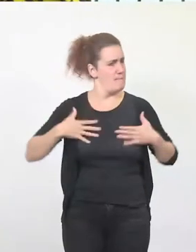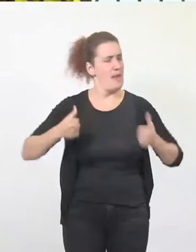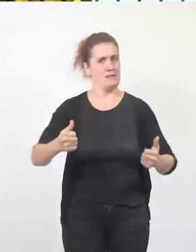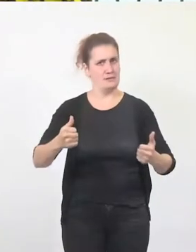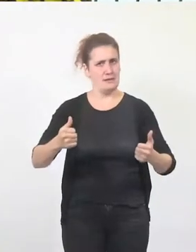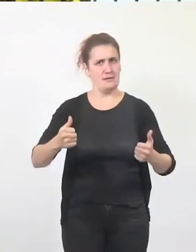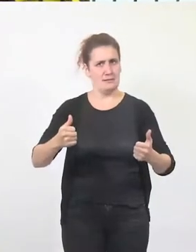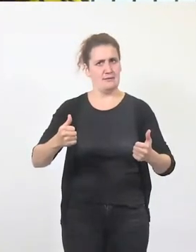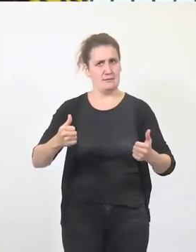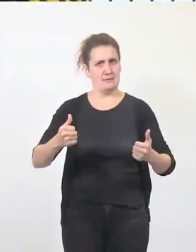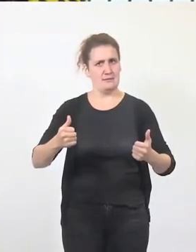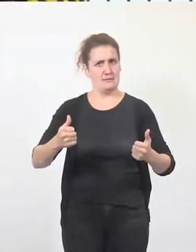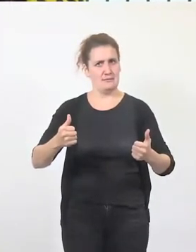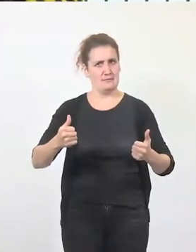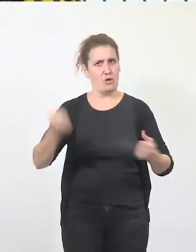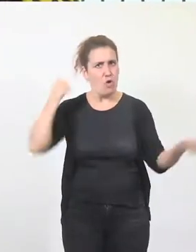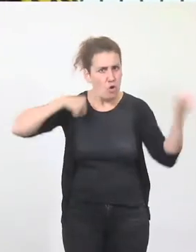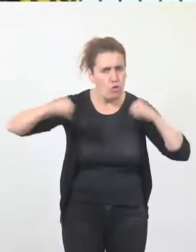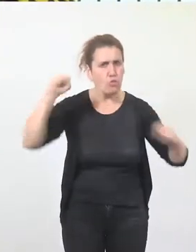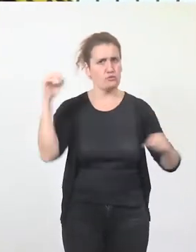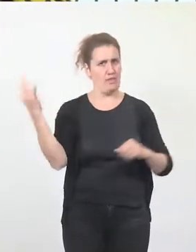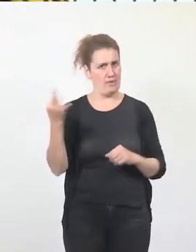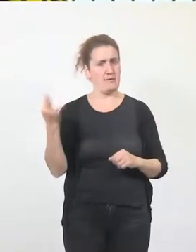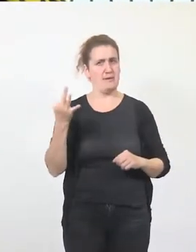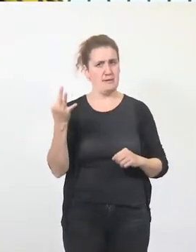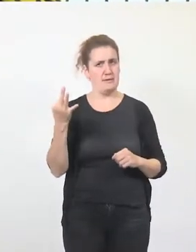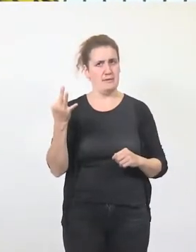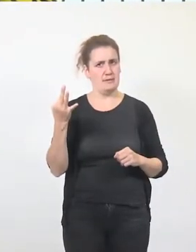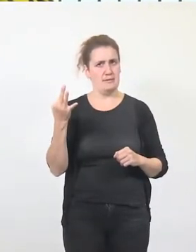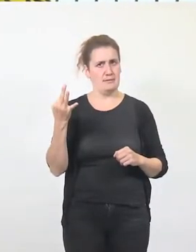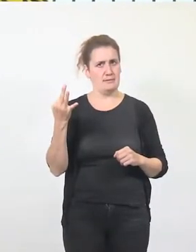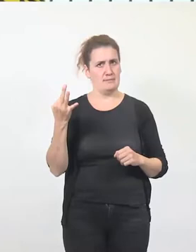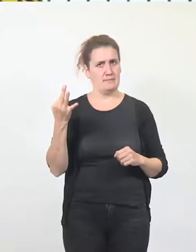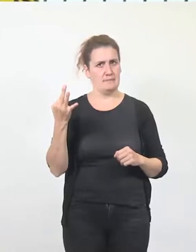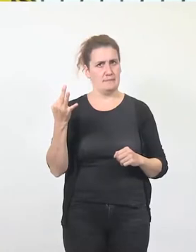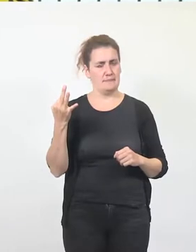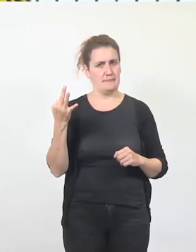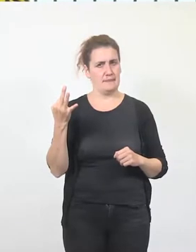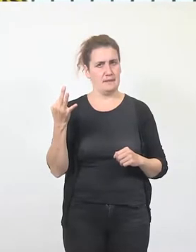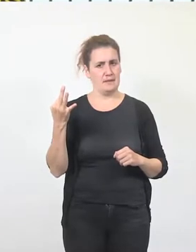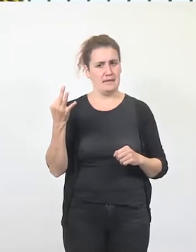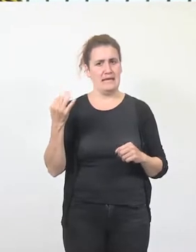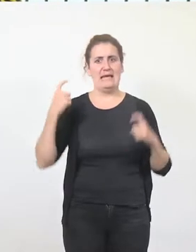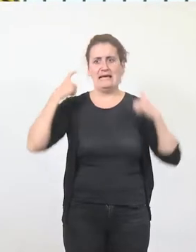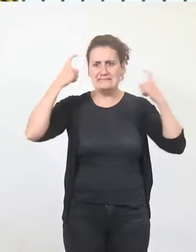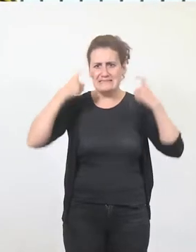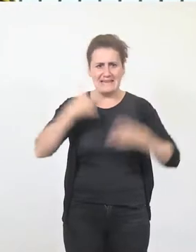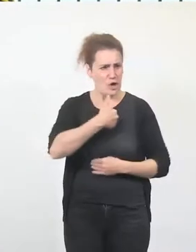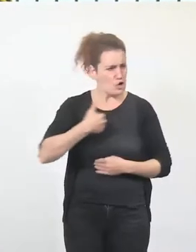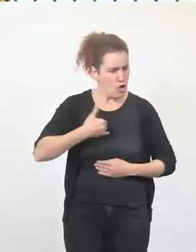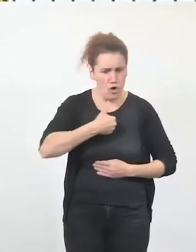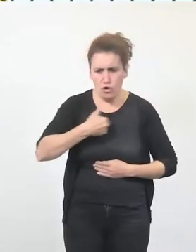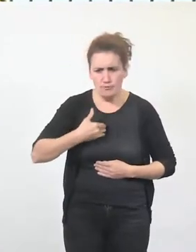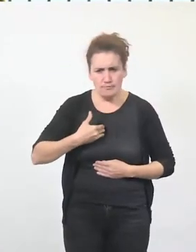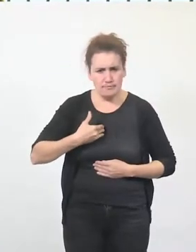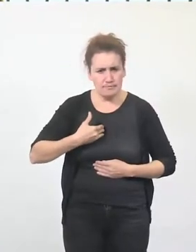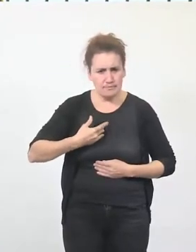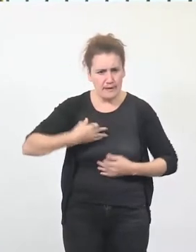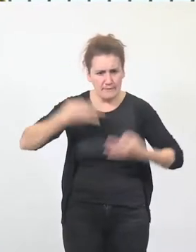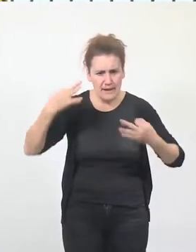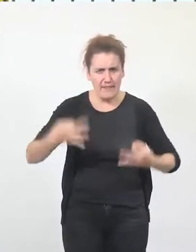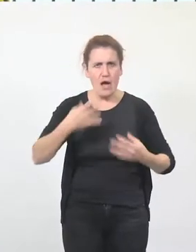tener valentía, conducta, y sobre todo intenta jugar el papel que debe jugar como